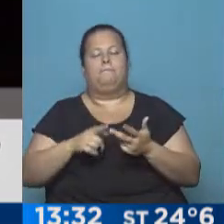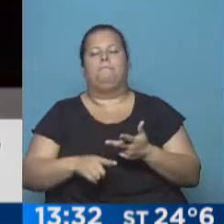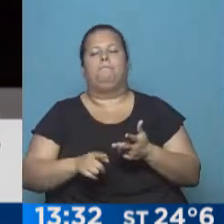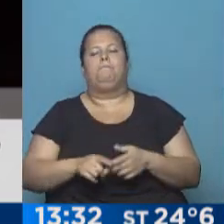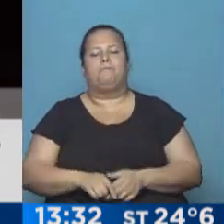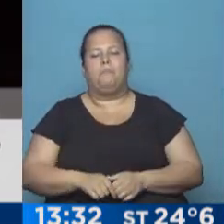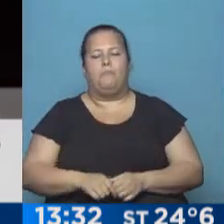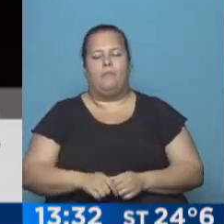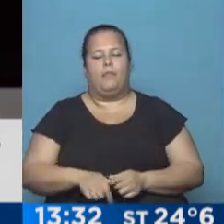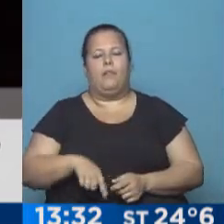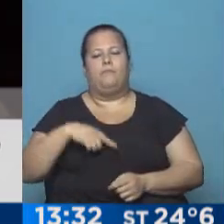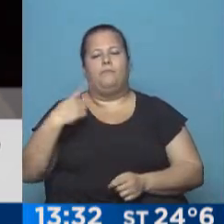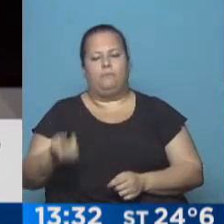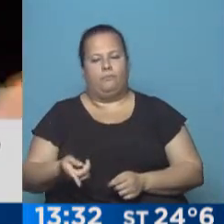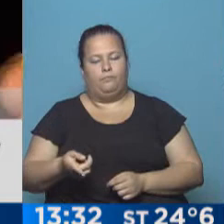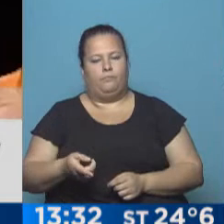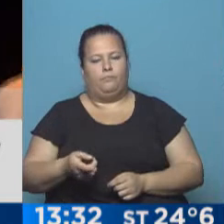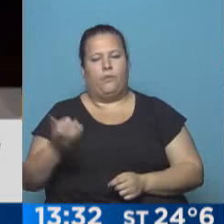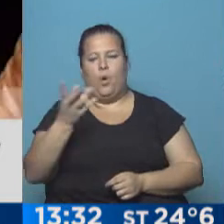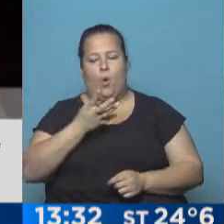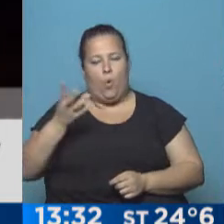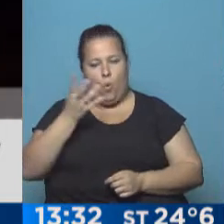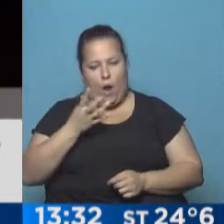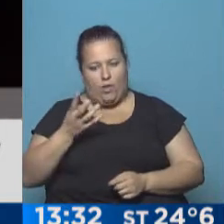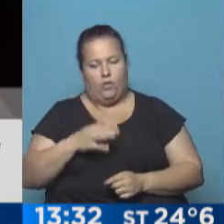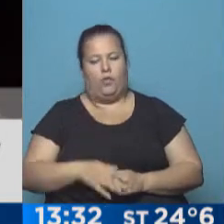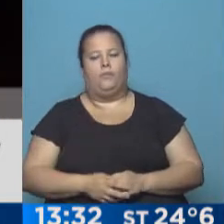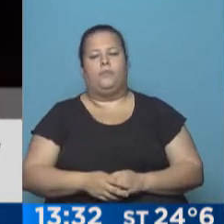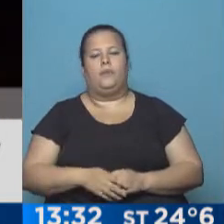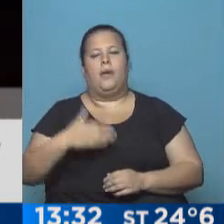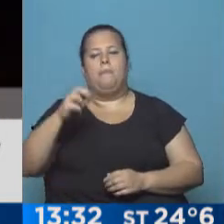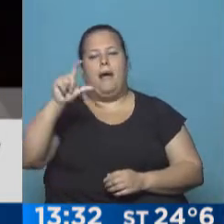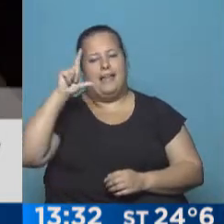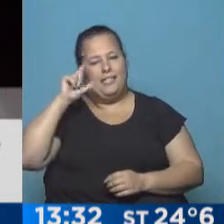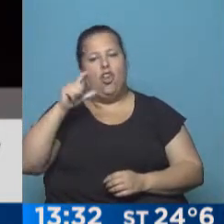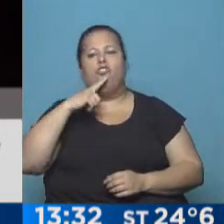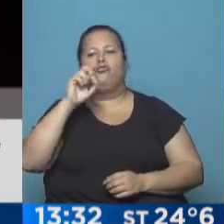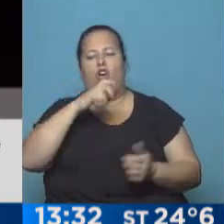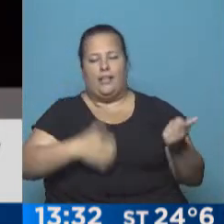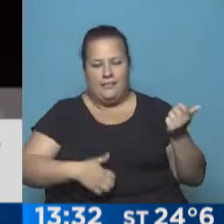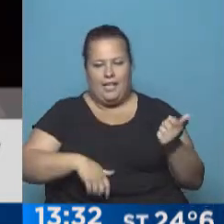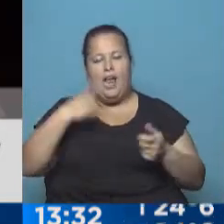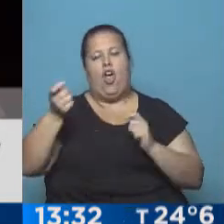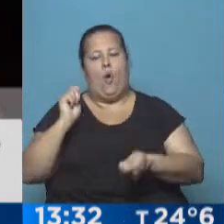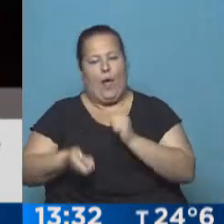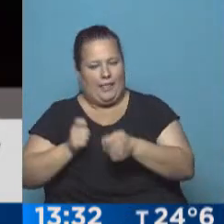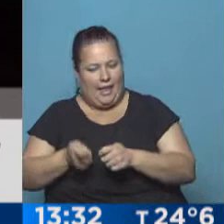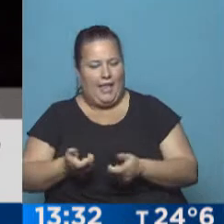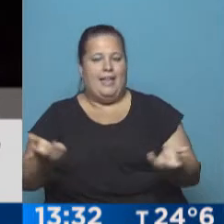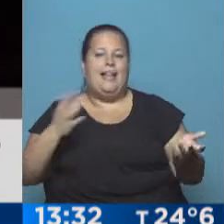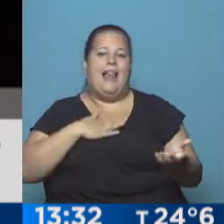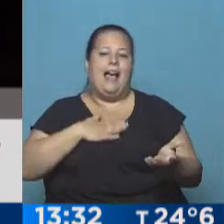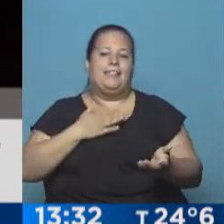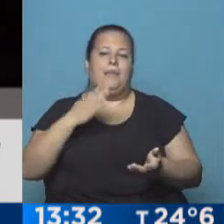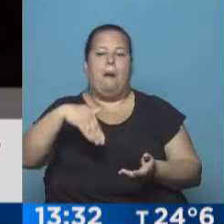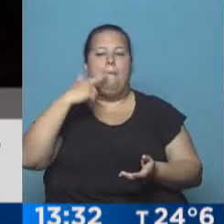González. Después el cuarteto, el instrumental de cuarteto, que está Marcelo Torres en el bajo y Cristian Jugurche en batería. Lamentablemente